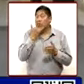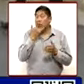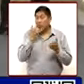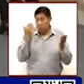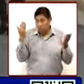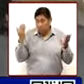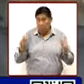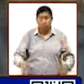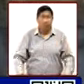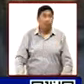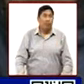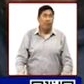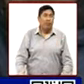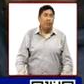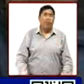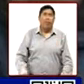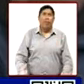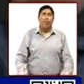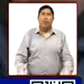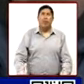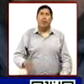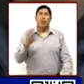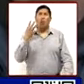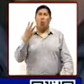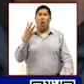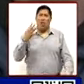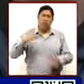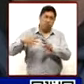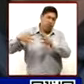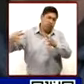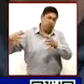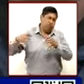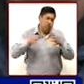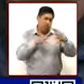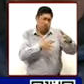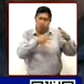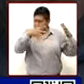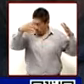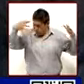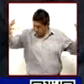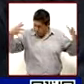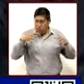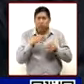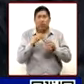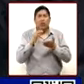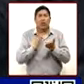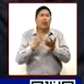Vamos a estar al pendiente. Son cuatro distritos que vamos a batallar y vamos a luchar.